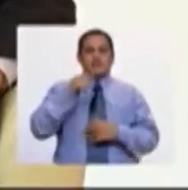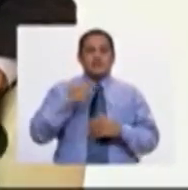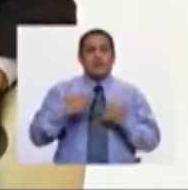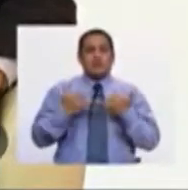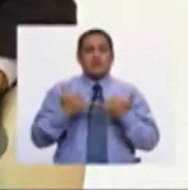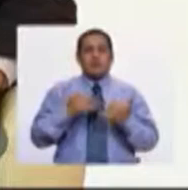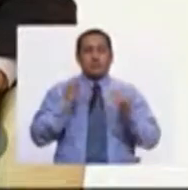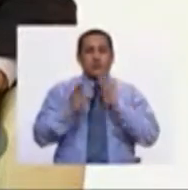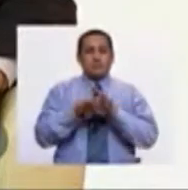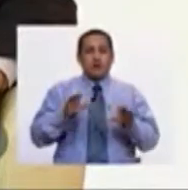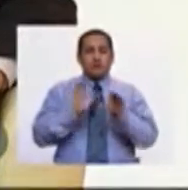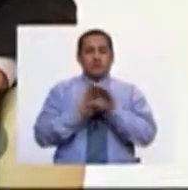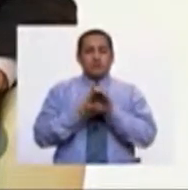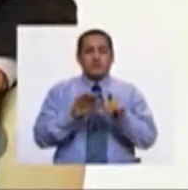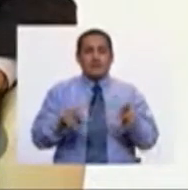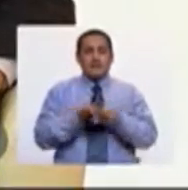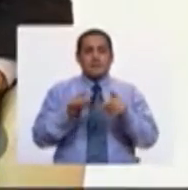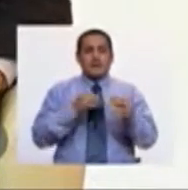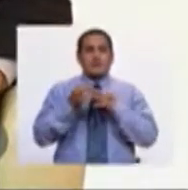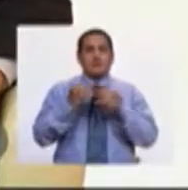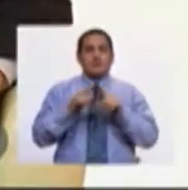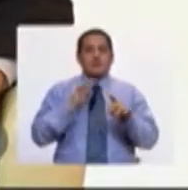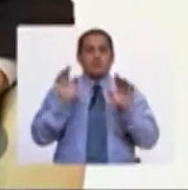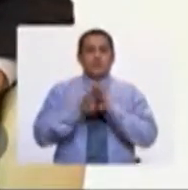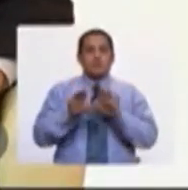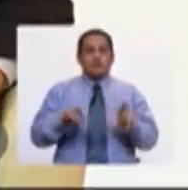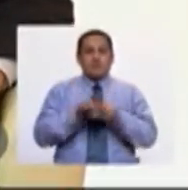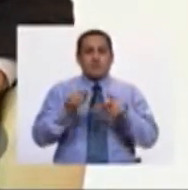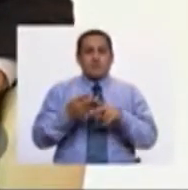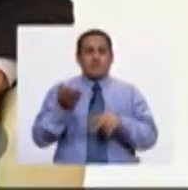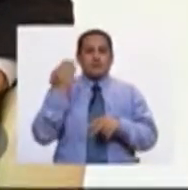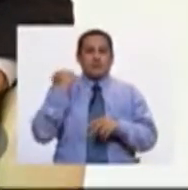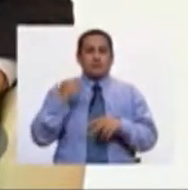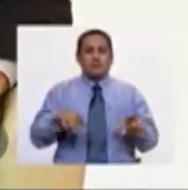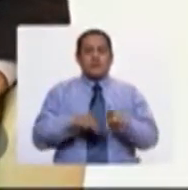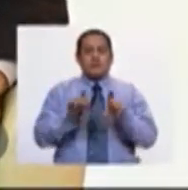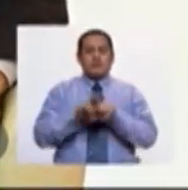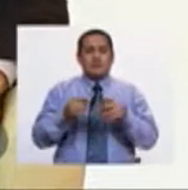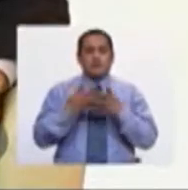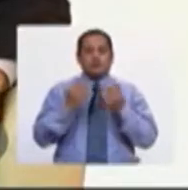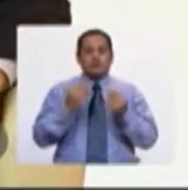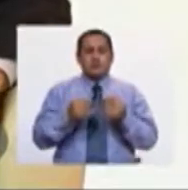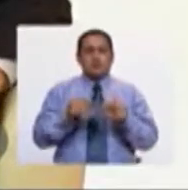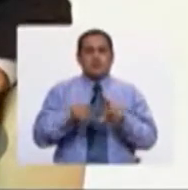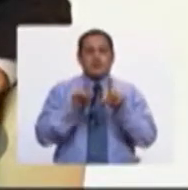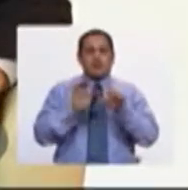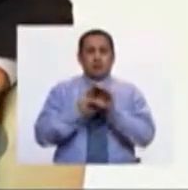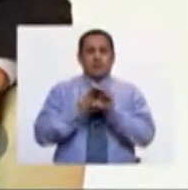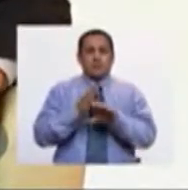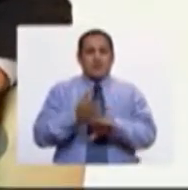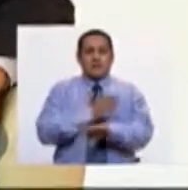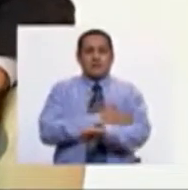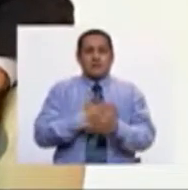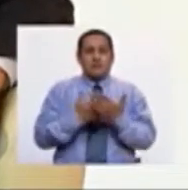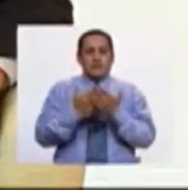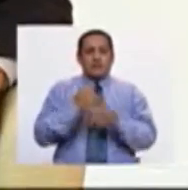sencilla razón que la Constitución actual, a diferencia de la Constitución anterior y de muchas constituciones